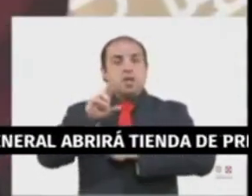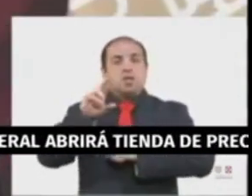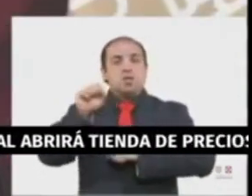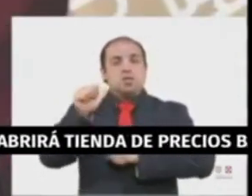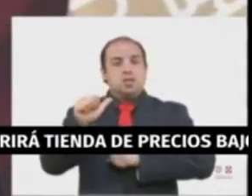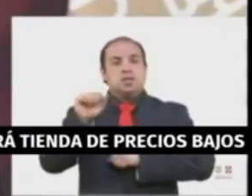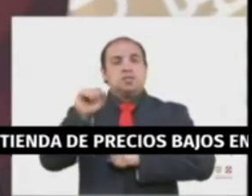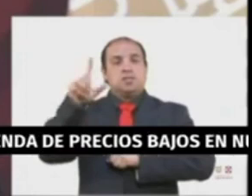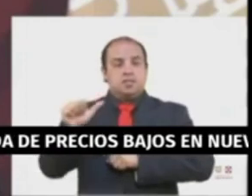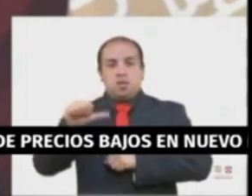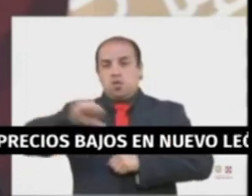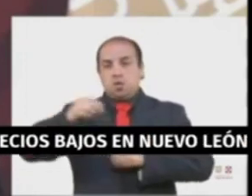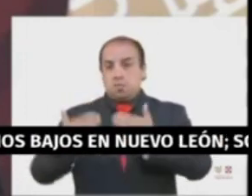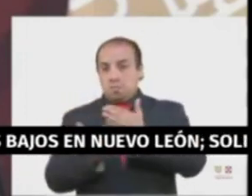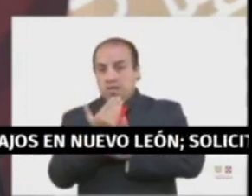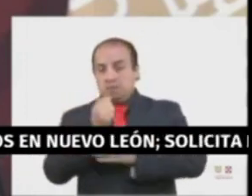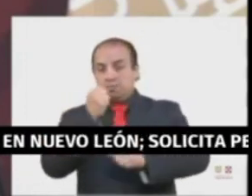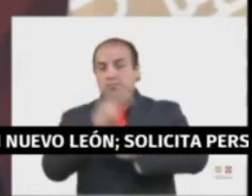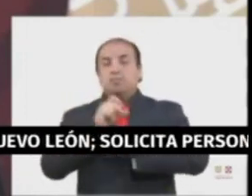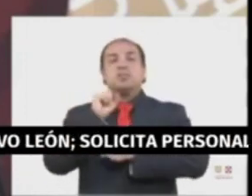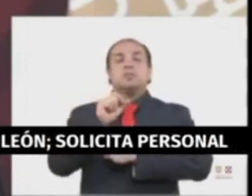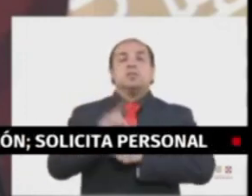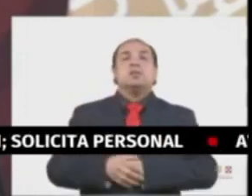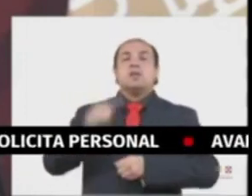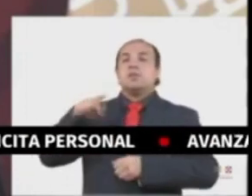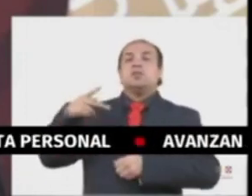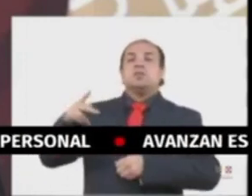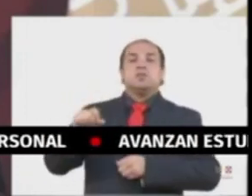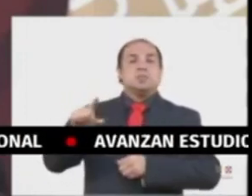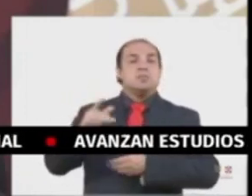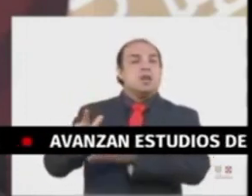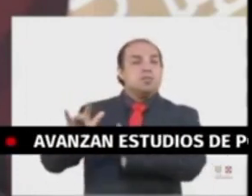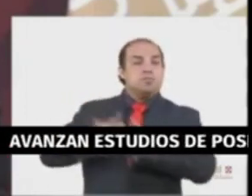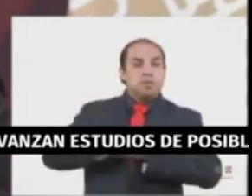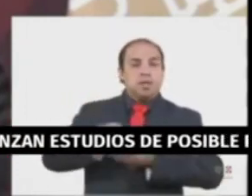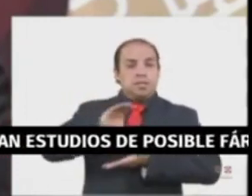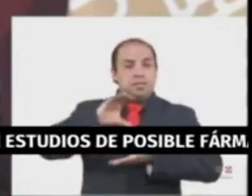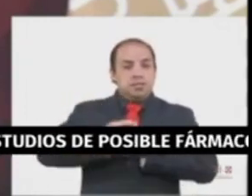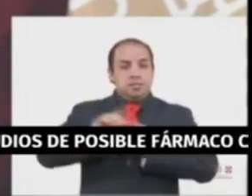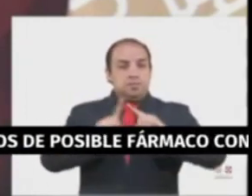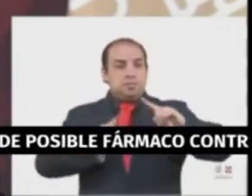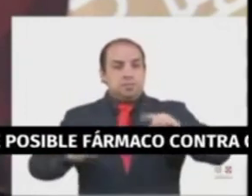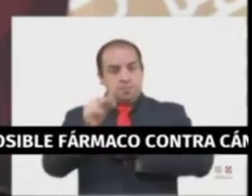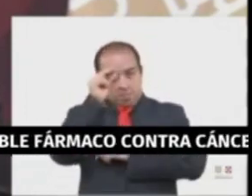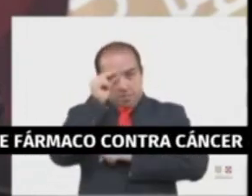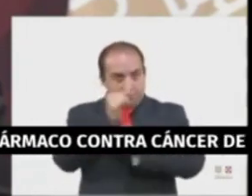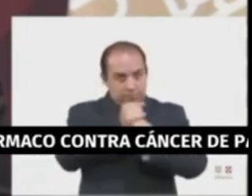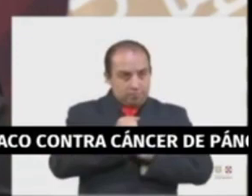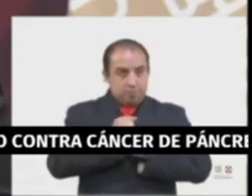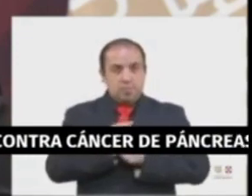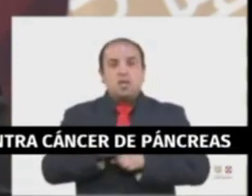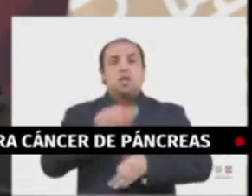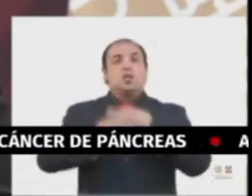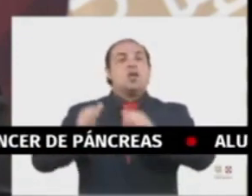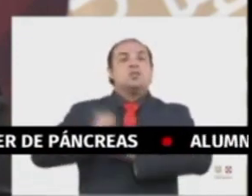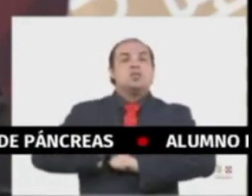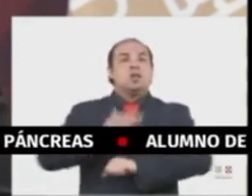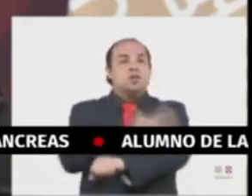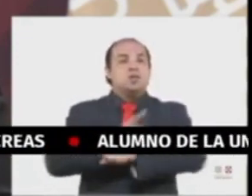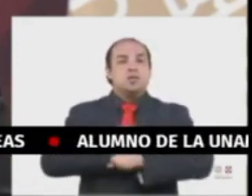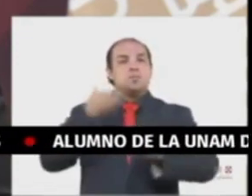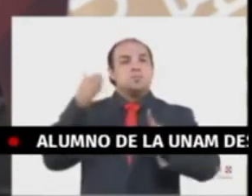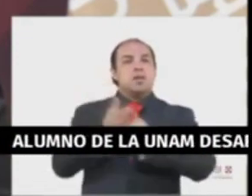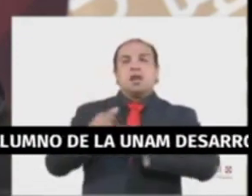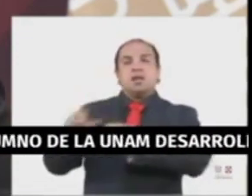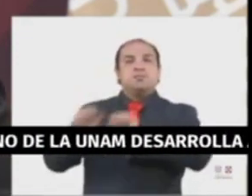madrugada también, por instrucciones de ella. También nos está ayudando el Centro Nacional de Inteligencia y vamos a coordinarnos todas las autoridades para detener